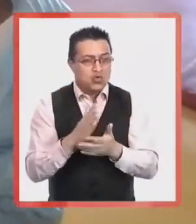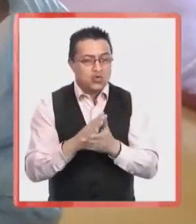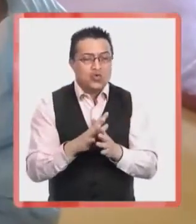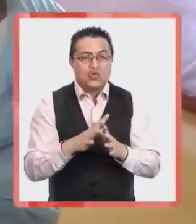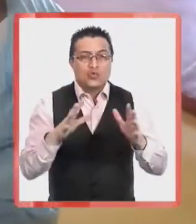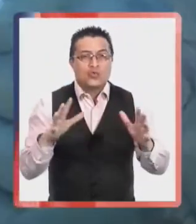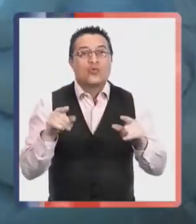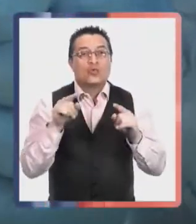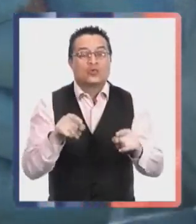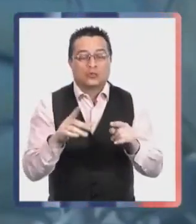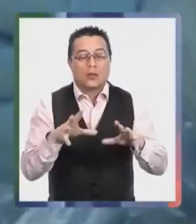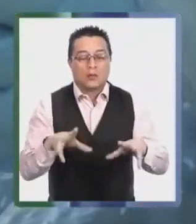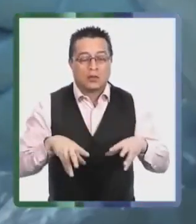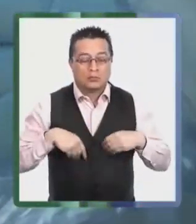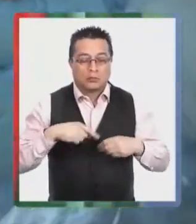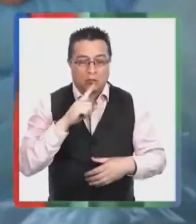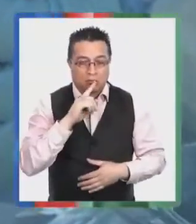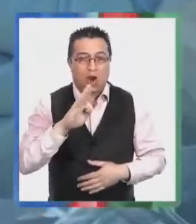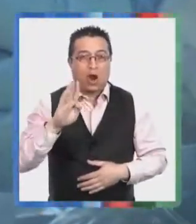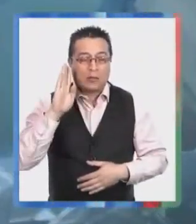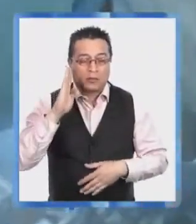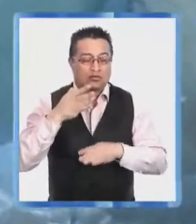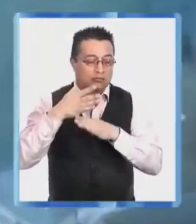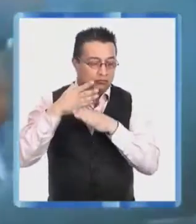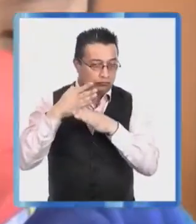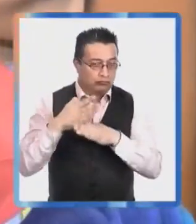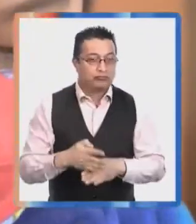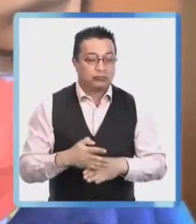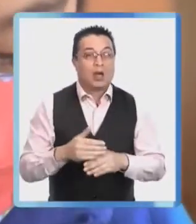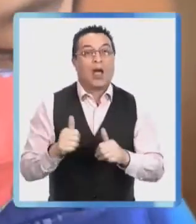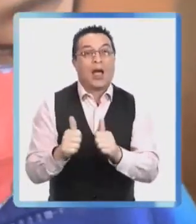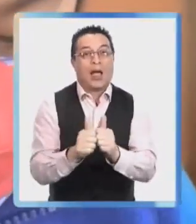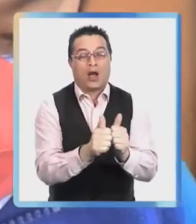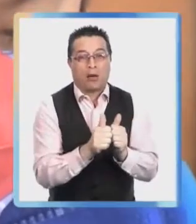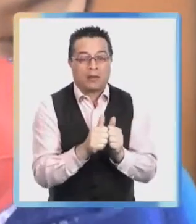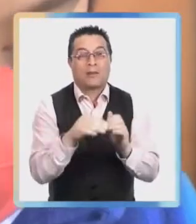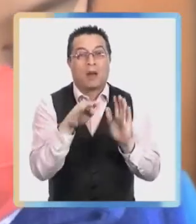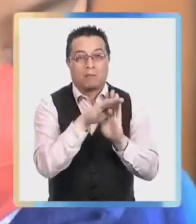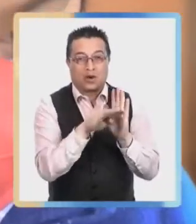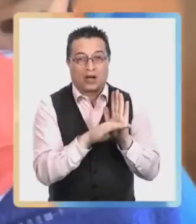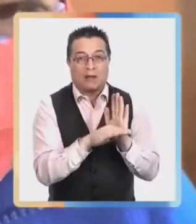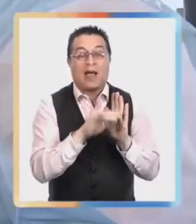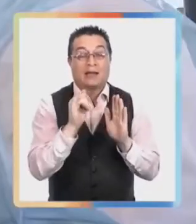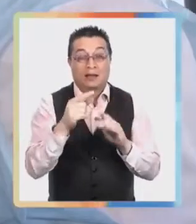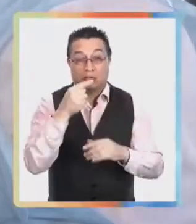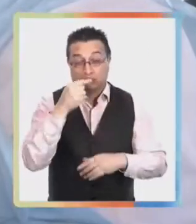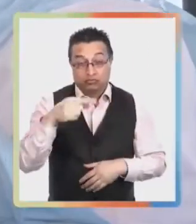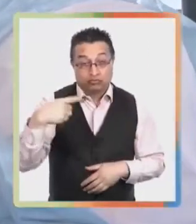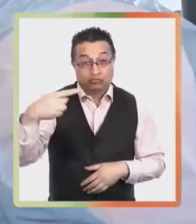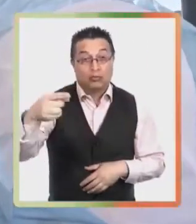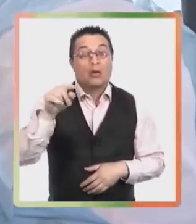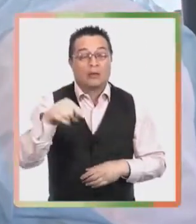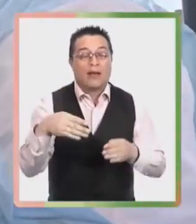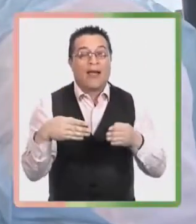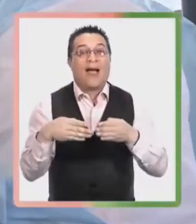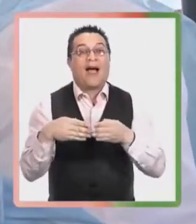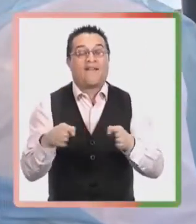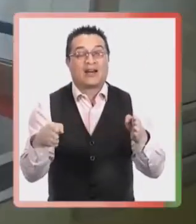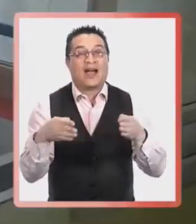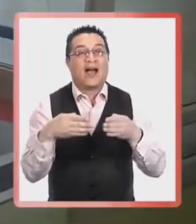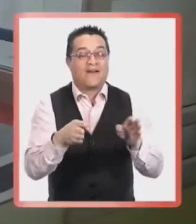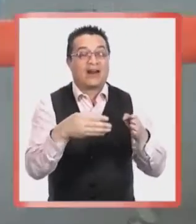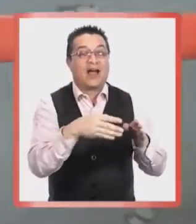riguroso en el cual además asumen un compromiso permanente de acompañamiento en estos programas y próximamente vamos a estar